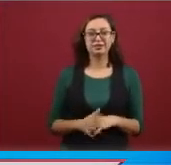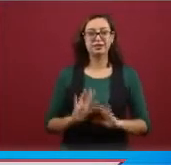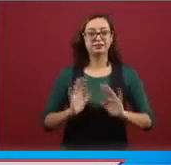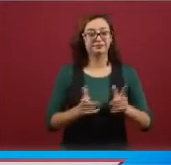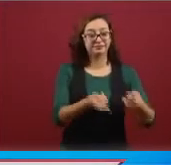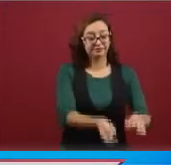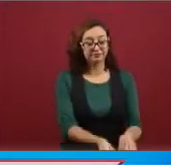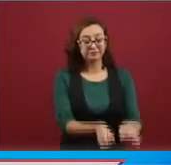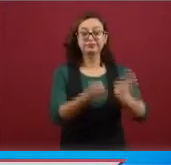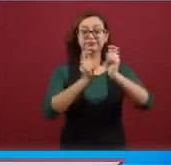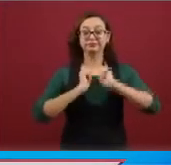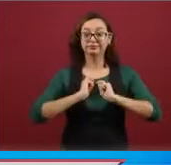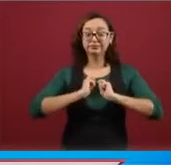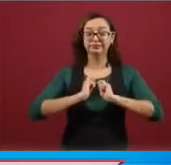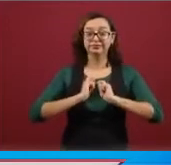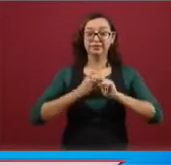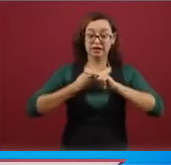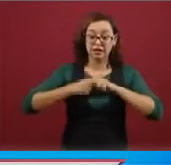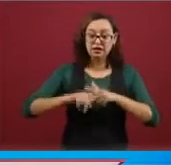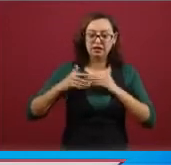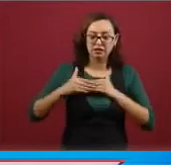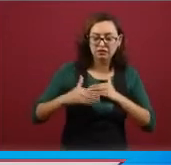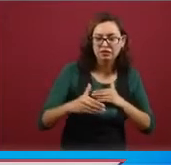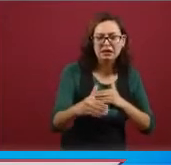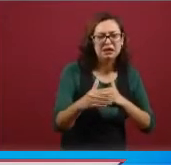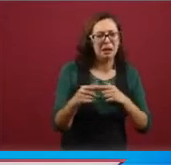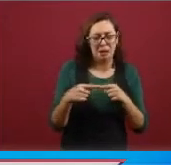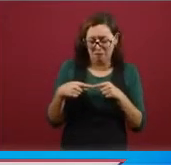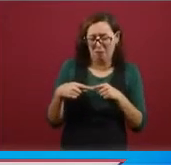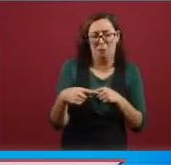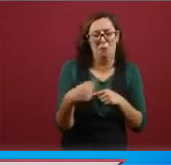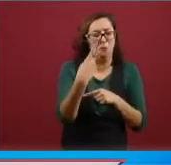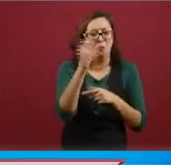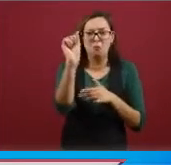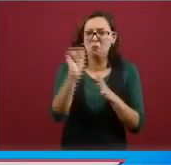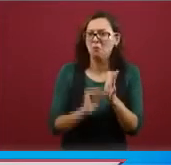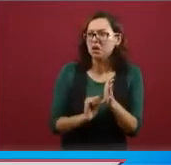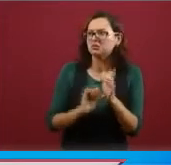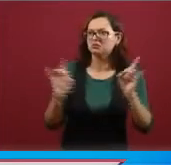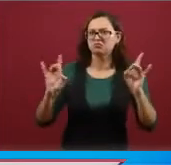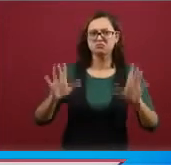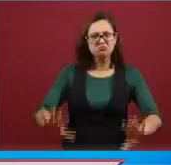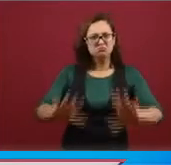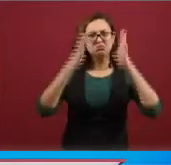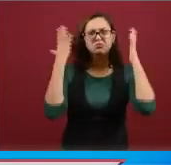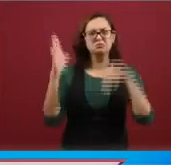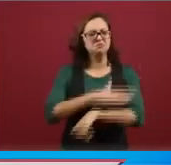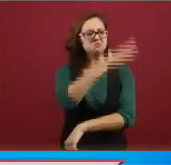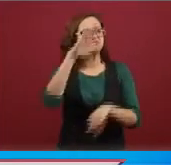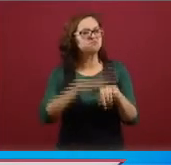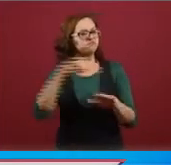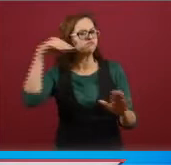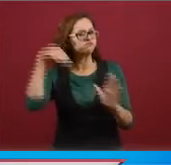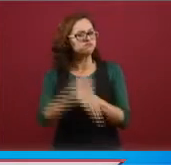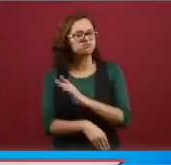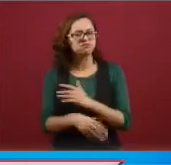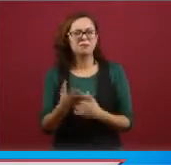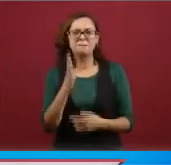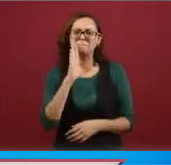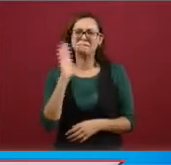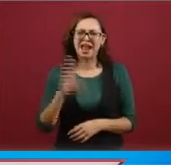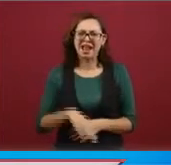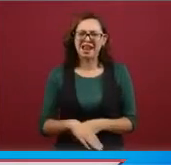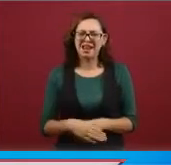con el aumento de la deuda al doble, cayendo la producción y le otorgaron una mejor calificación. Y ahora que se está rescatando a Pemex, bajan